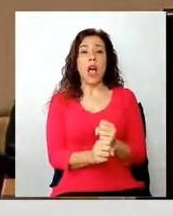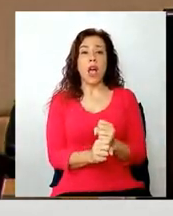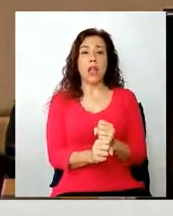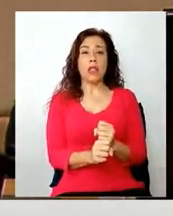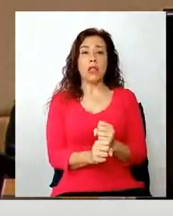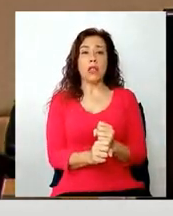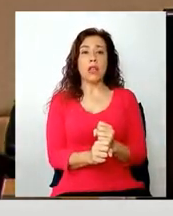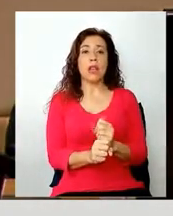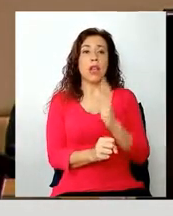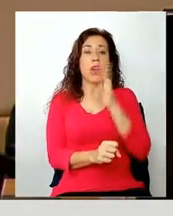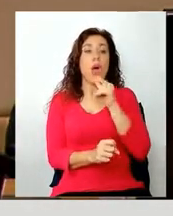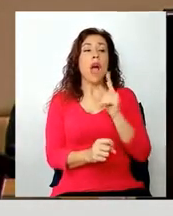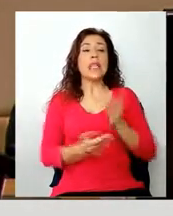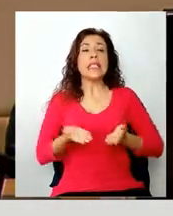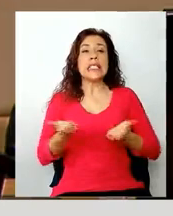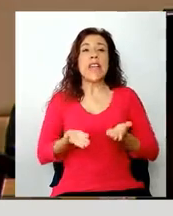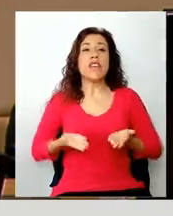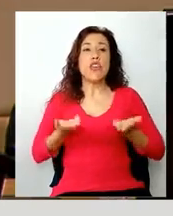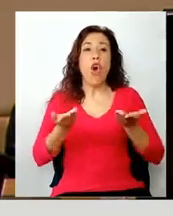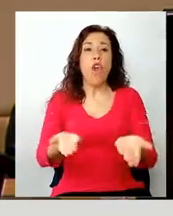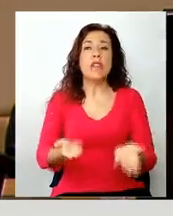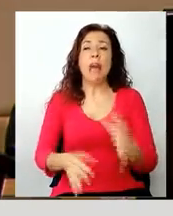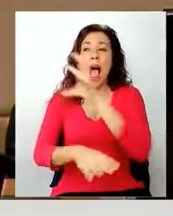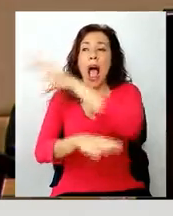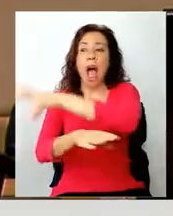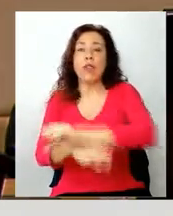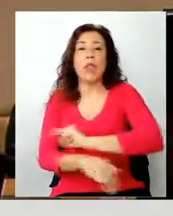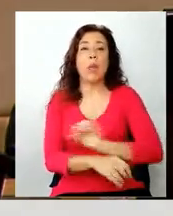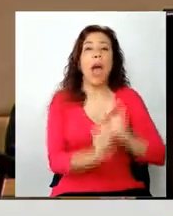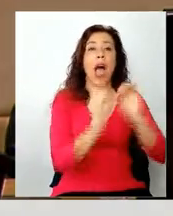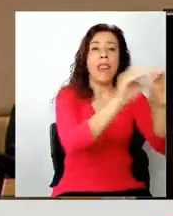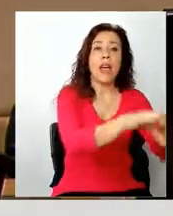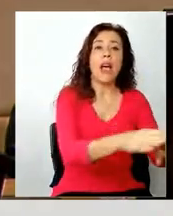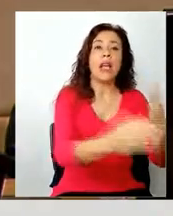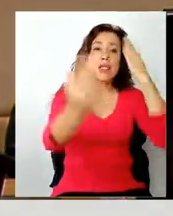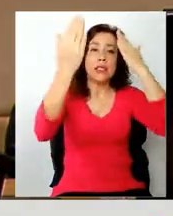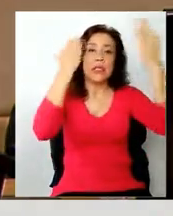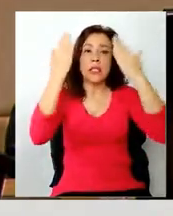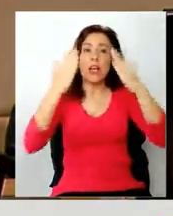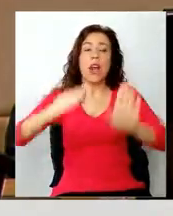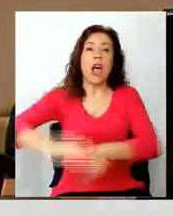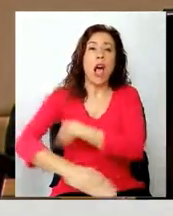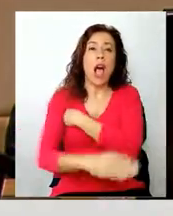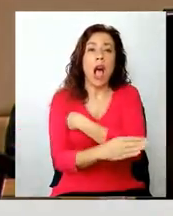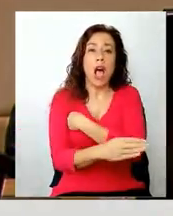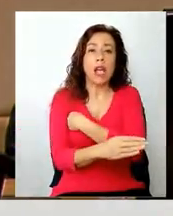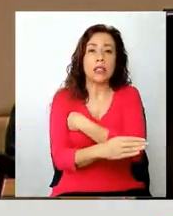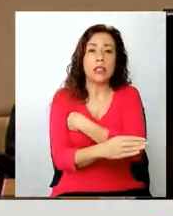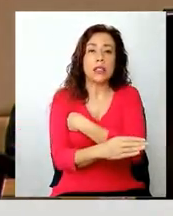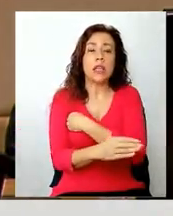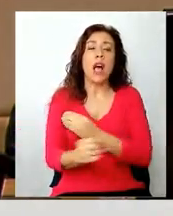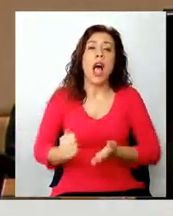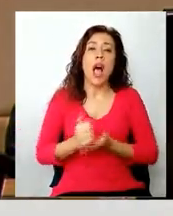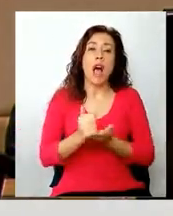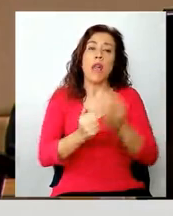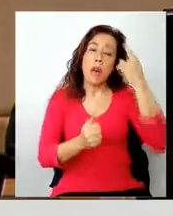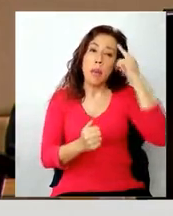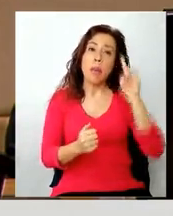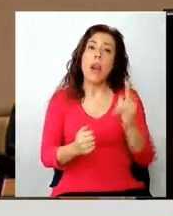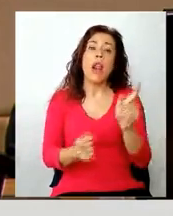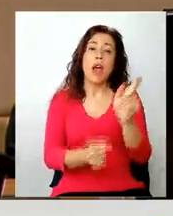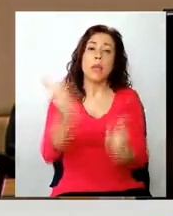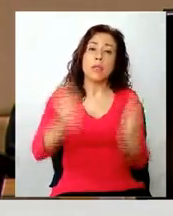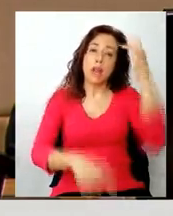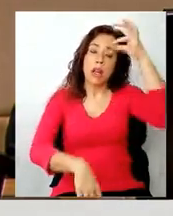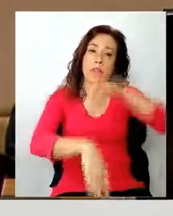el servicio correspondiente punto tres psicólogos asistentes sociales con ayuda para la cantidad de pacientes en los distintos